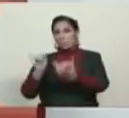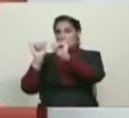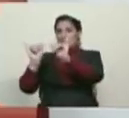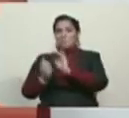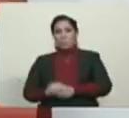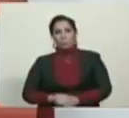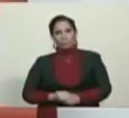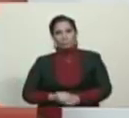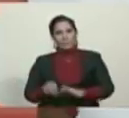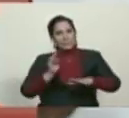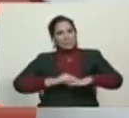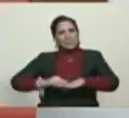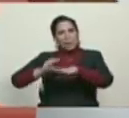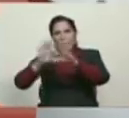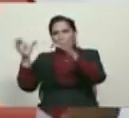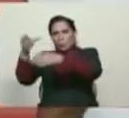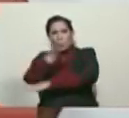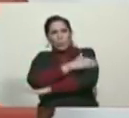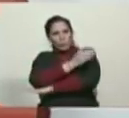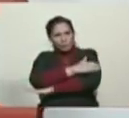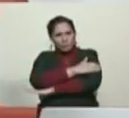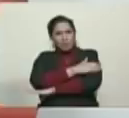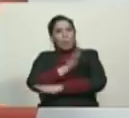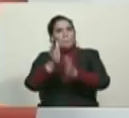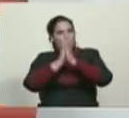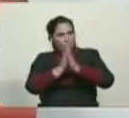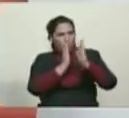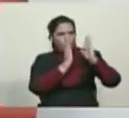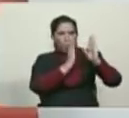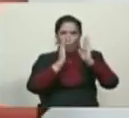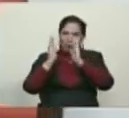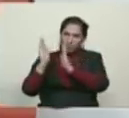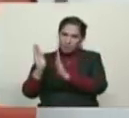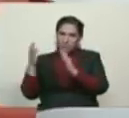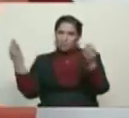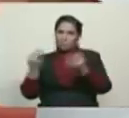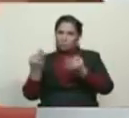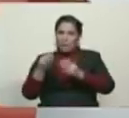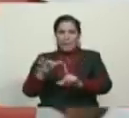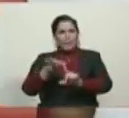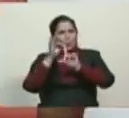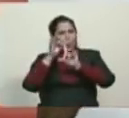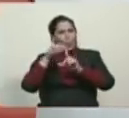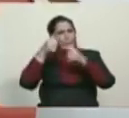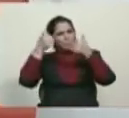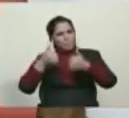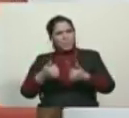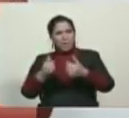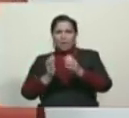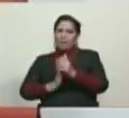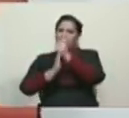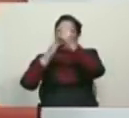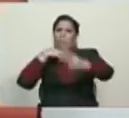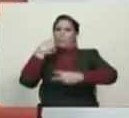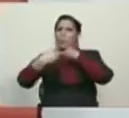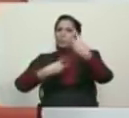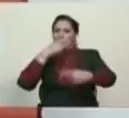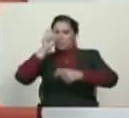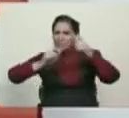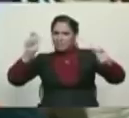llamamos a esos sectores de la derecha que se organicen verdaderamente, que escojan bien sus liderazgos, sus vocerías.